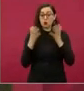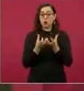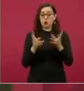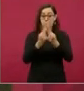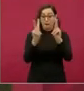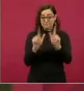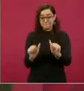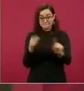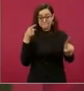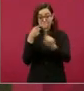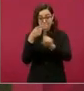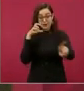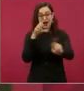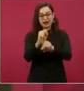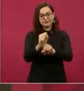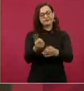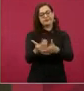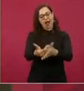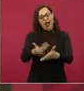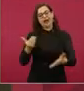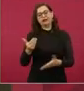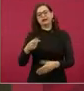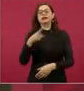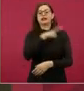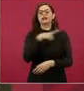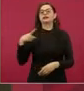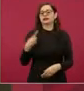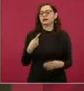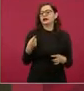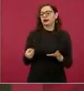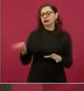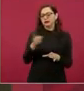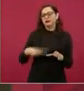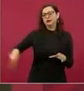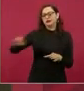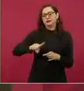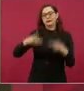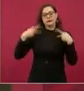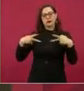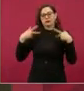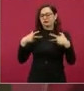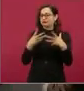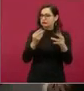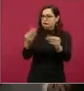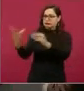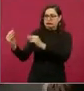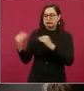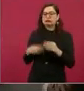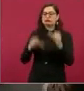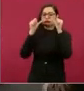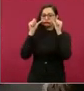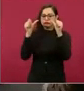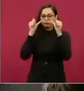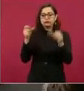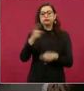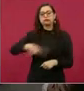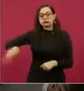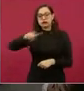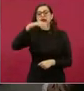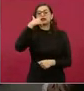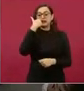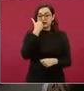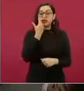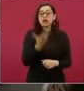paz se necesita atender a la demanda de toda esa gente que quiere contribuir a la